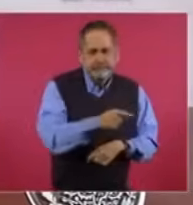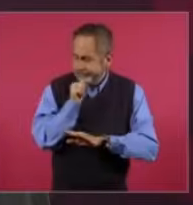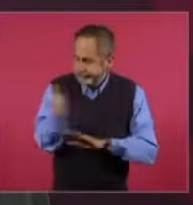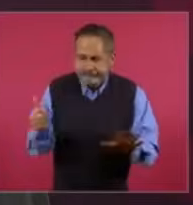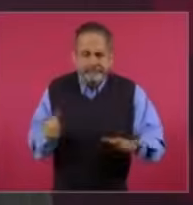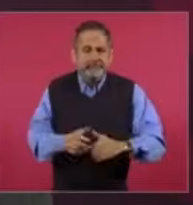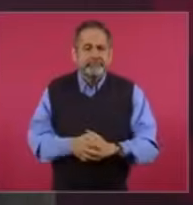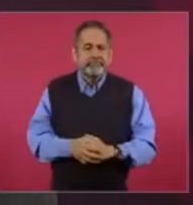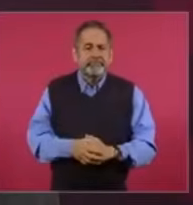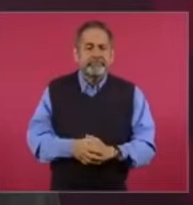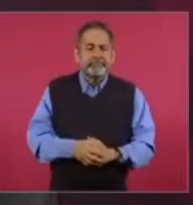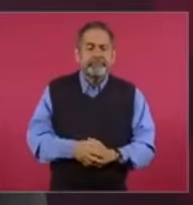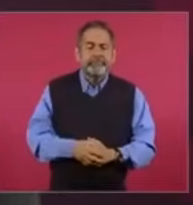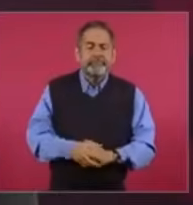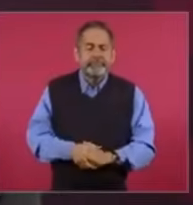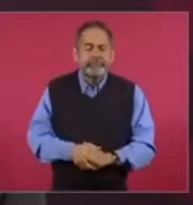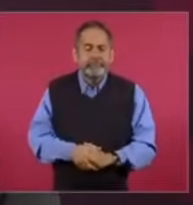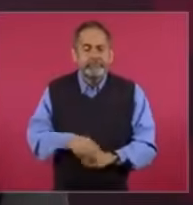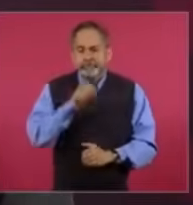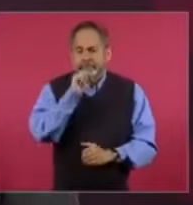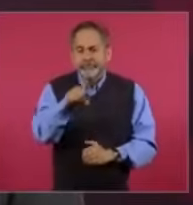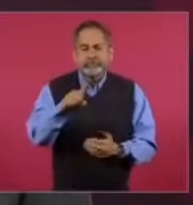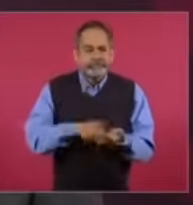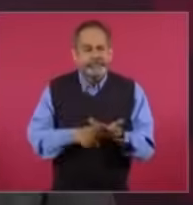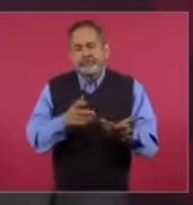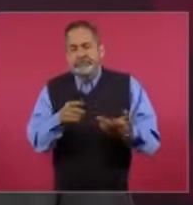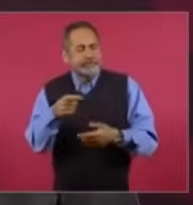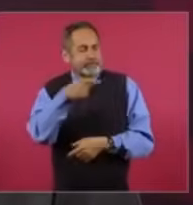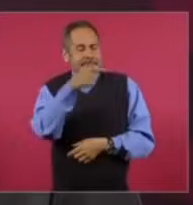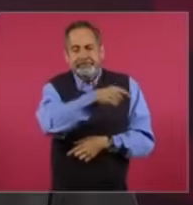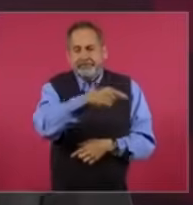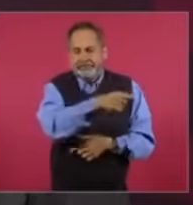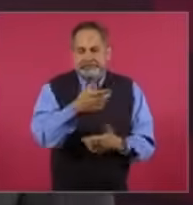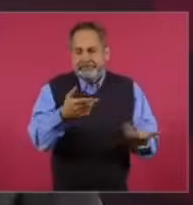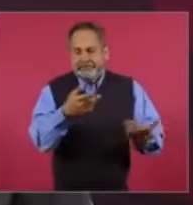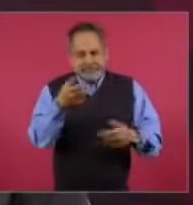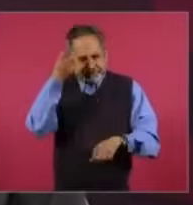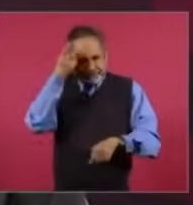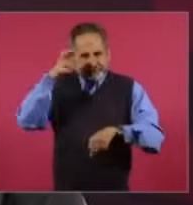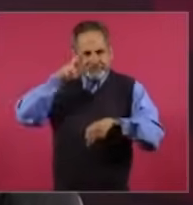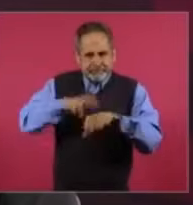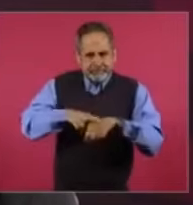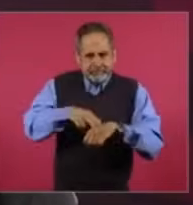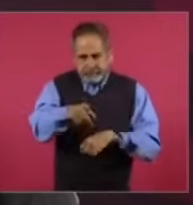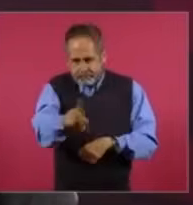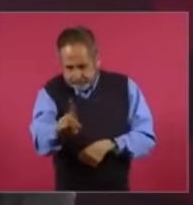Y también al director, no es a ti,